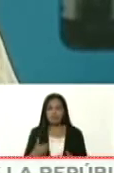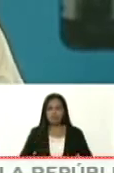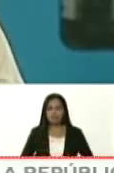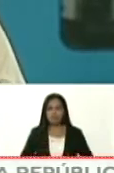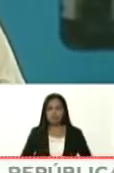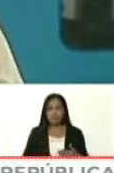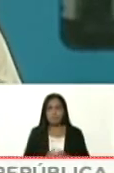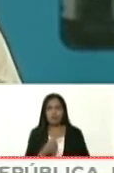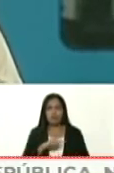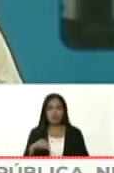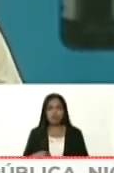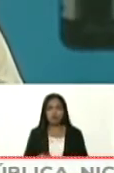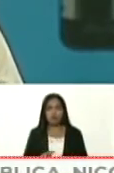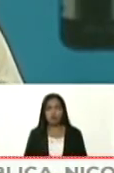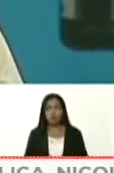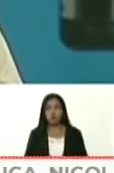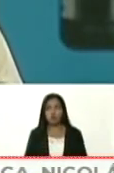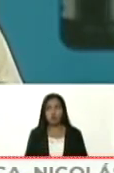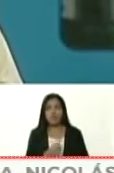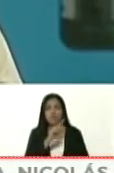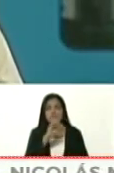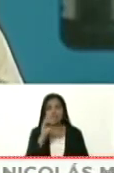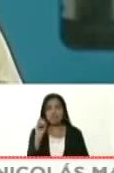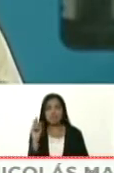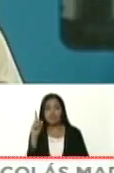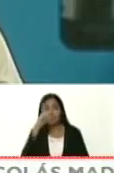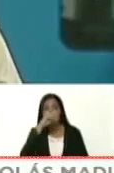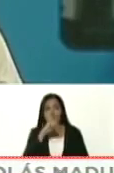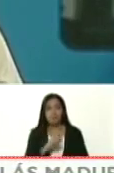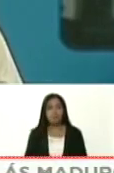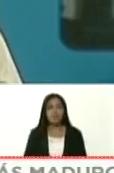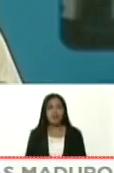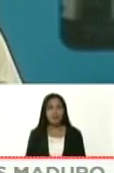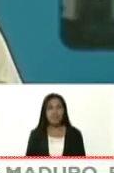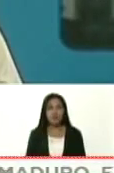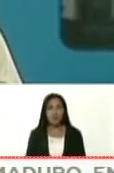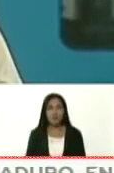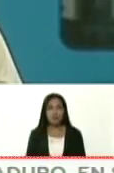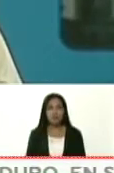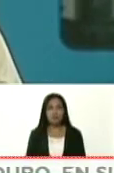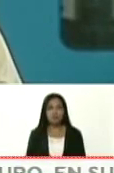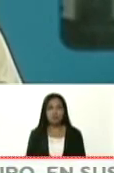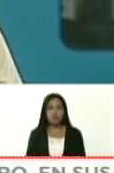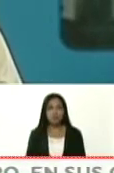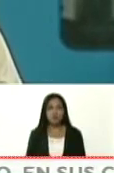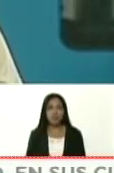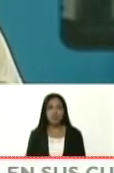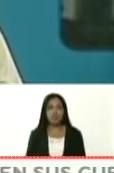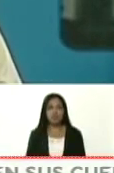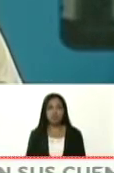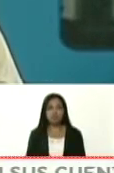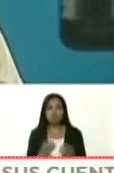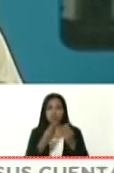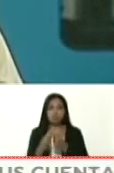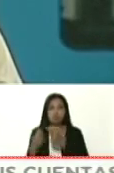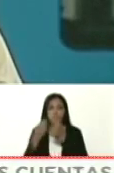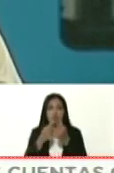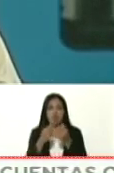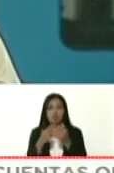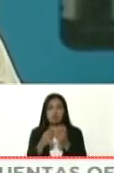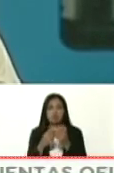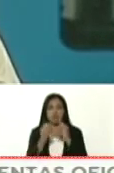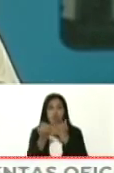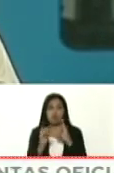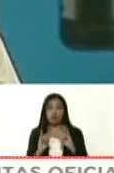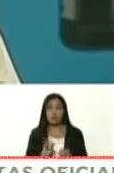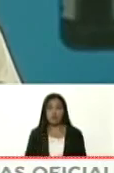por primera vez en 100 años íbamos a superar la economía dependiente